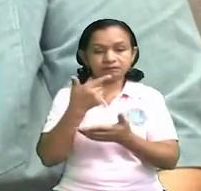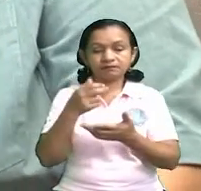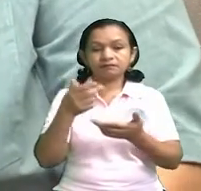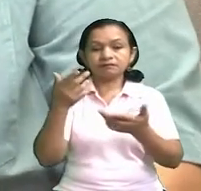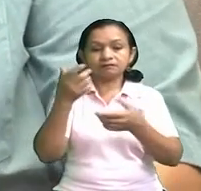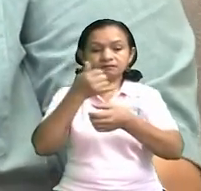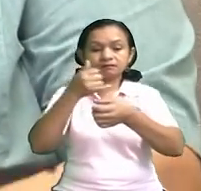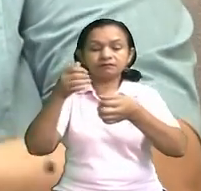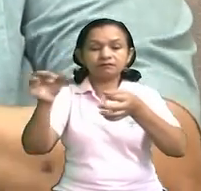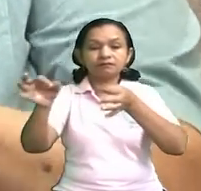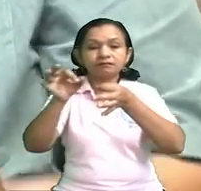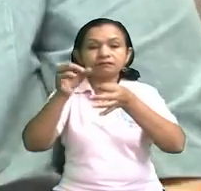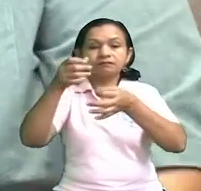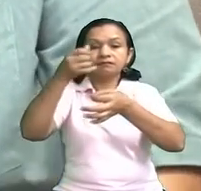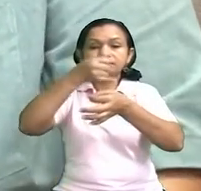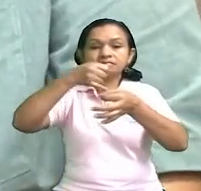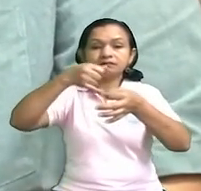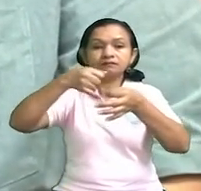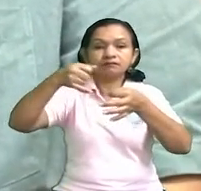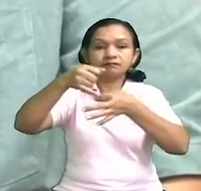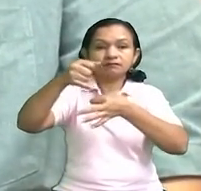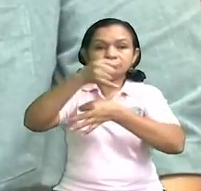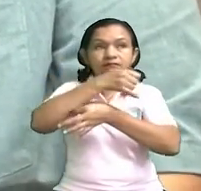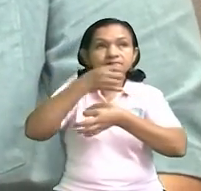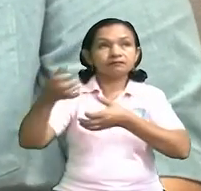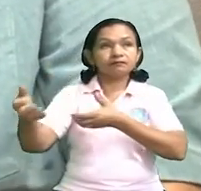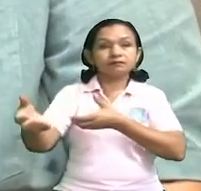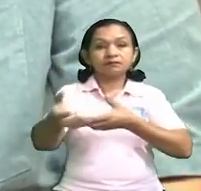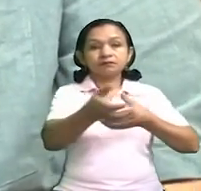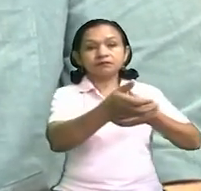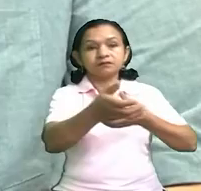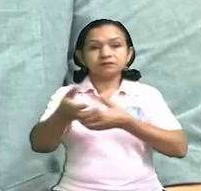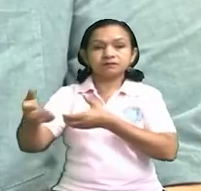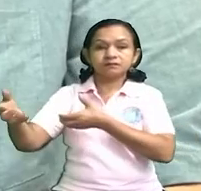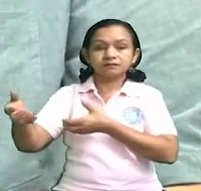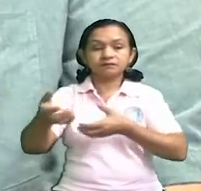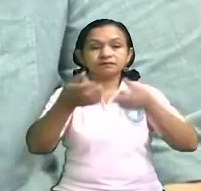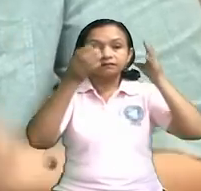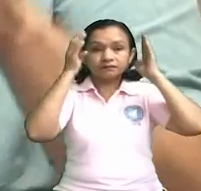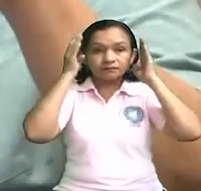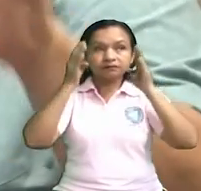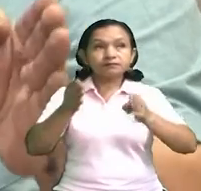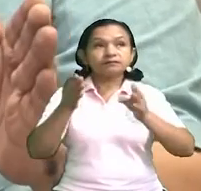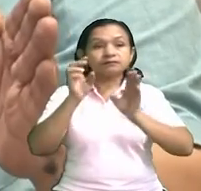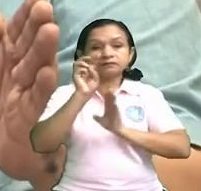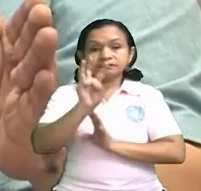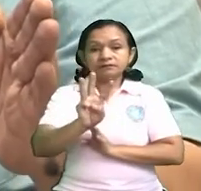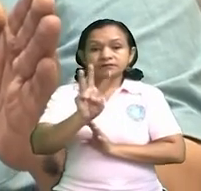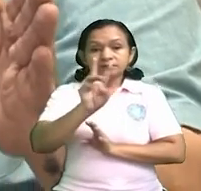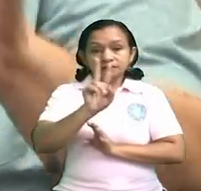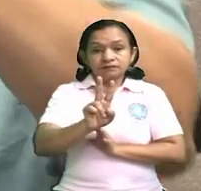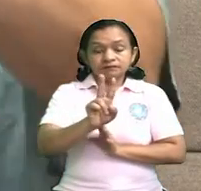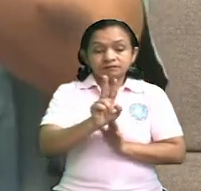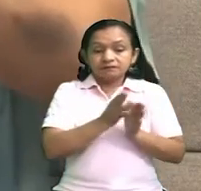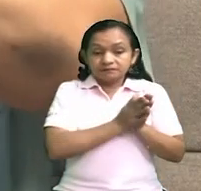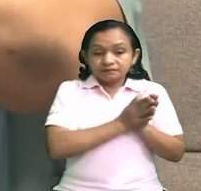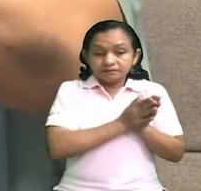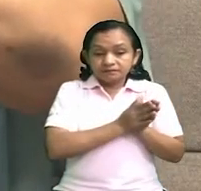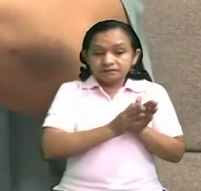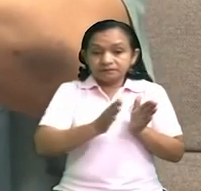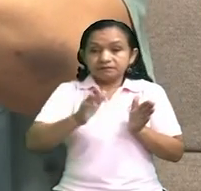Island, tenemos estaciones de bomberos para atender esas emergencias. De 32